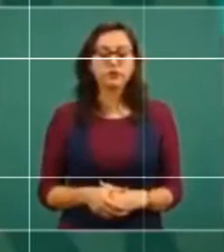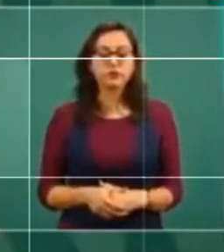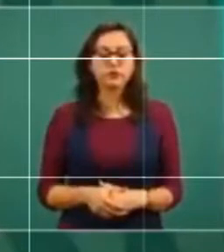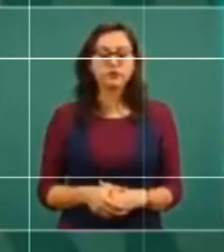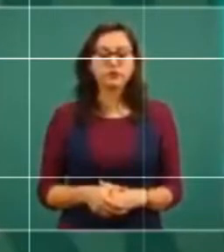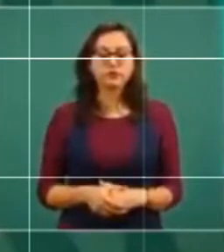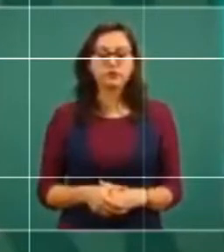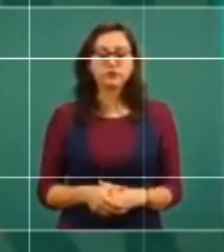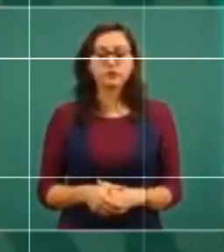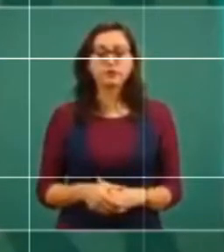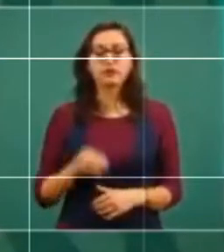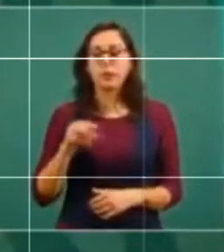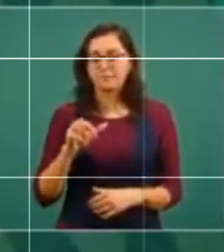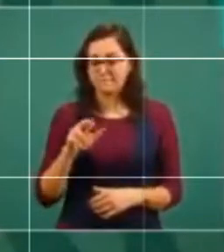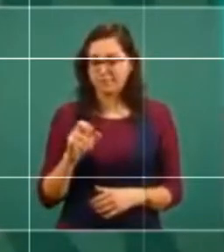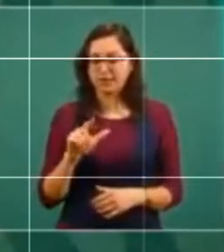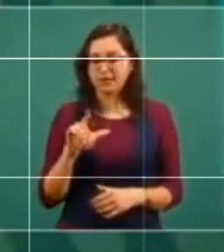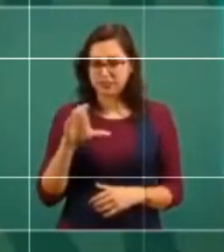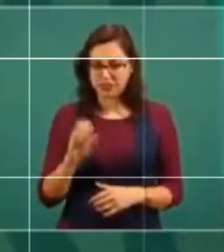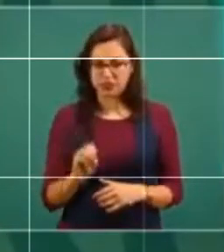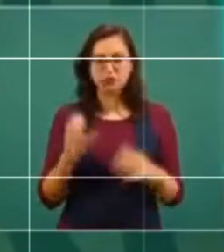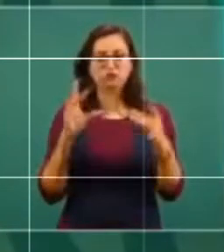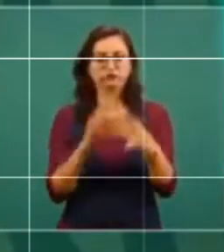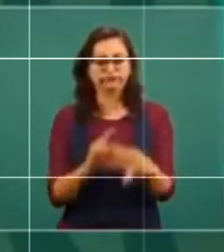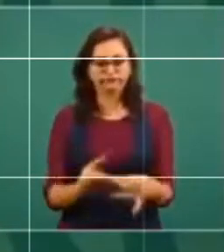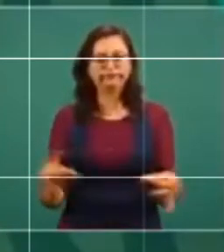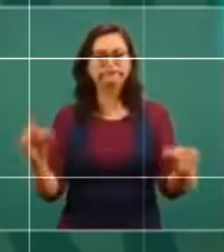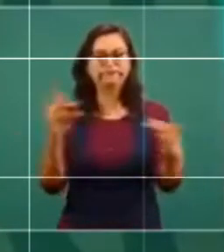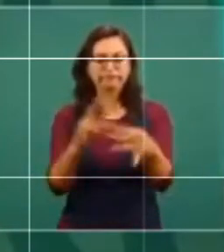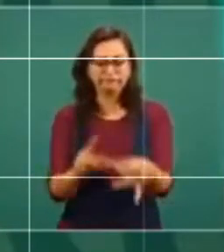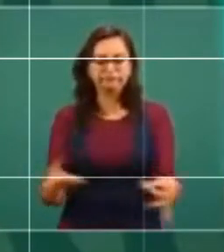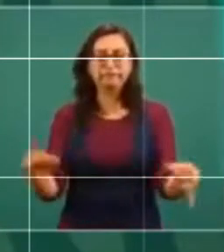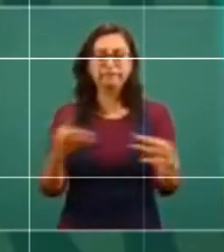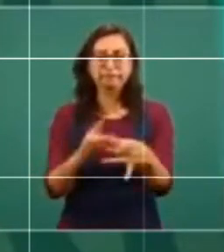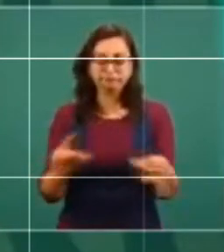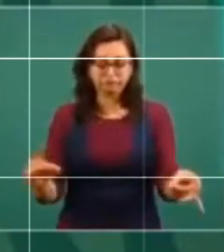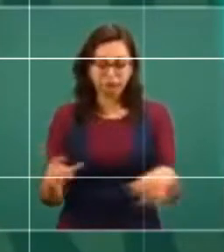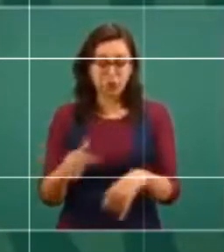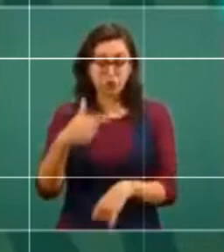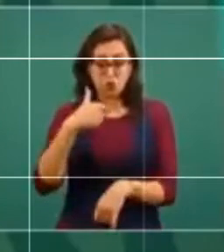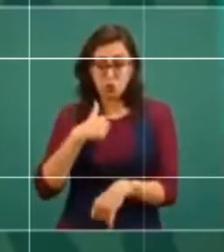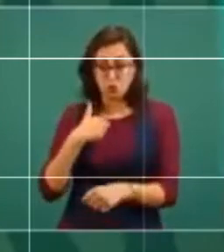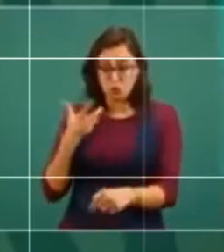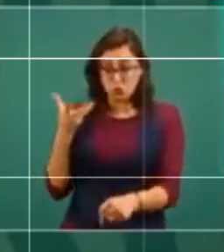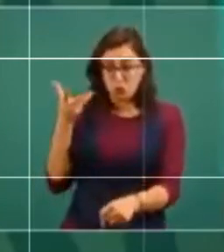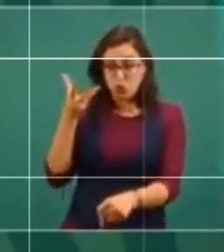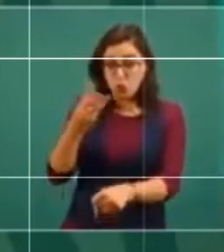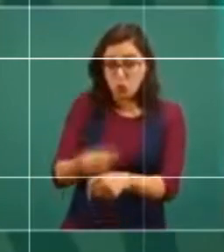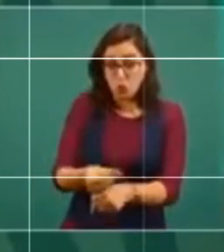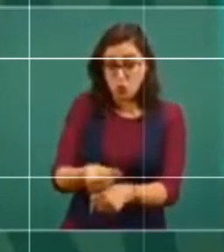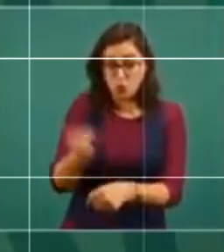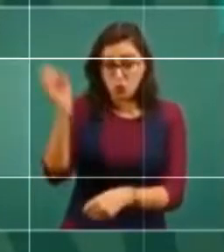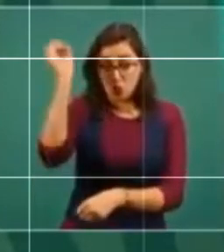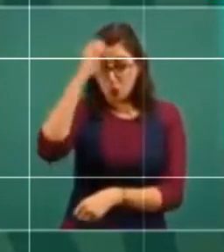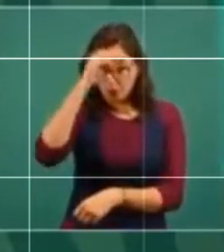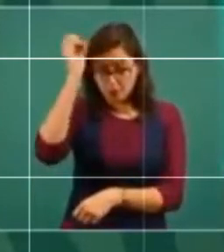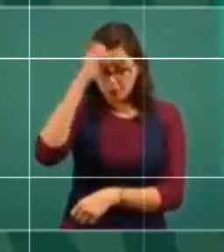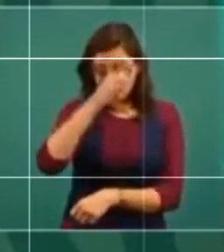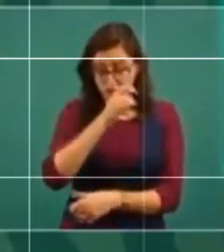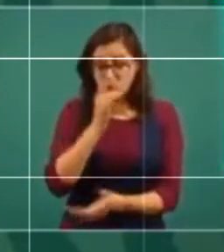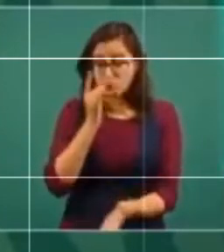Que Marcelo exponga. Yo solo agrego que he dado instrucciones